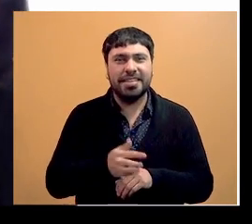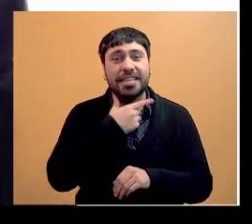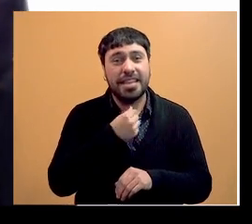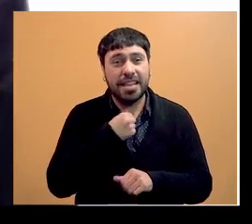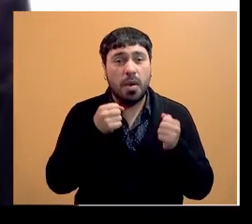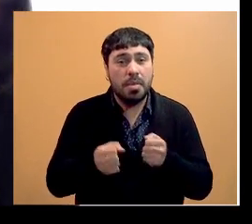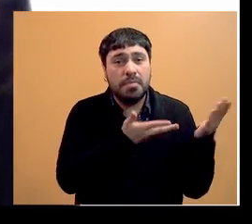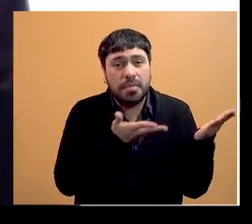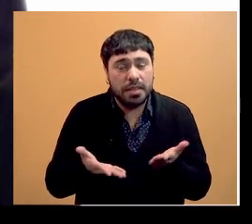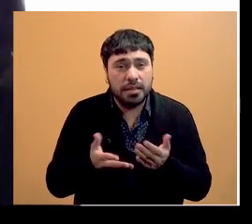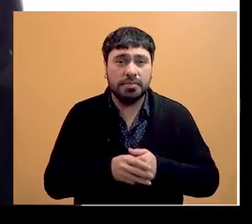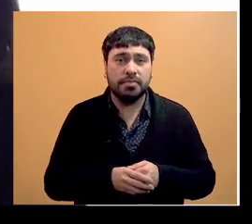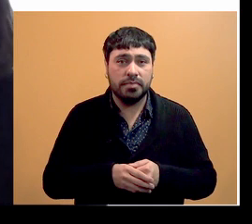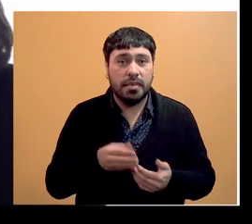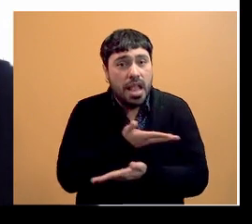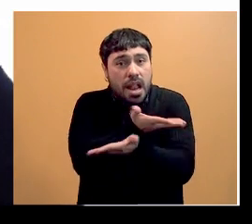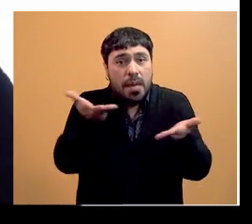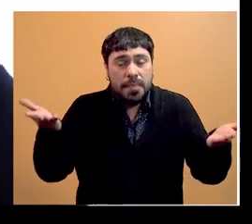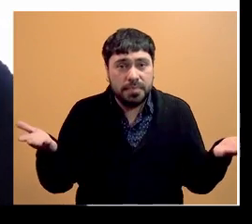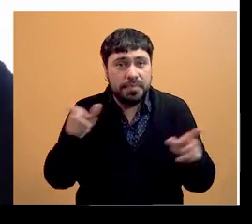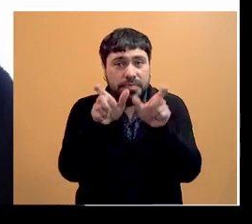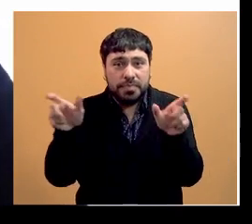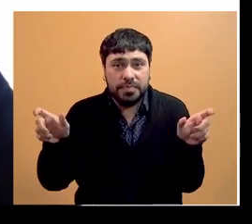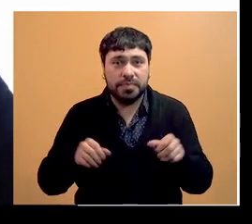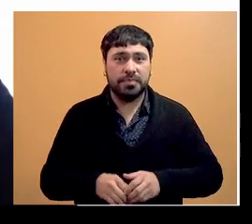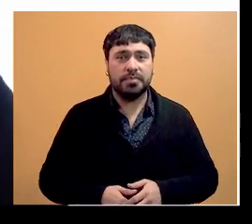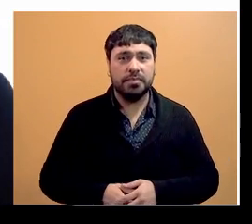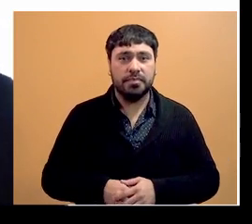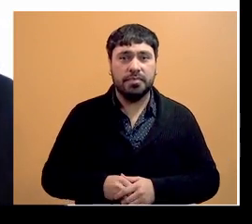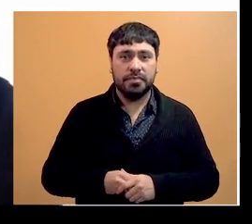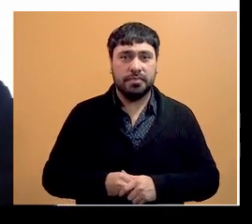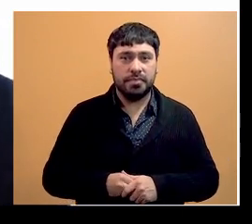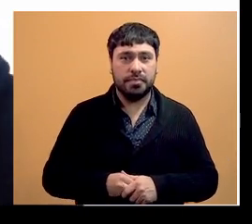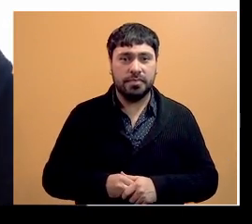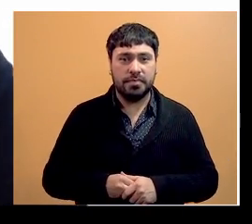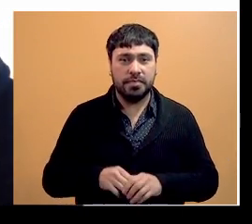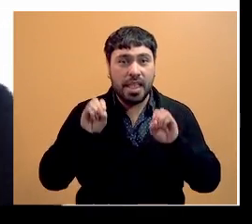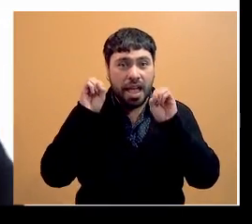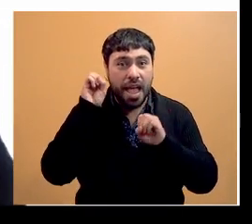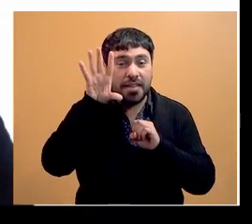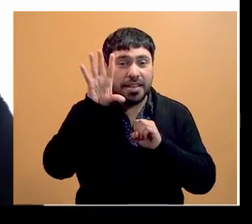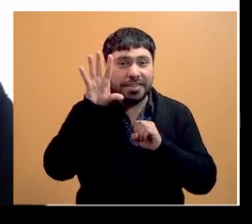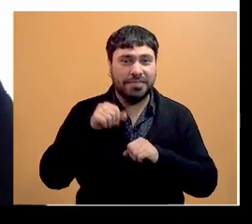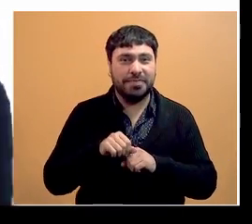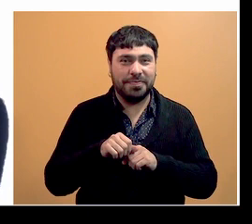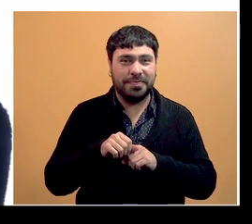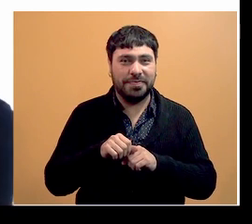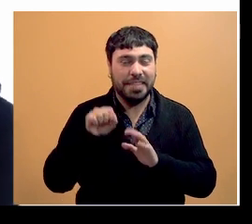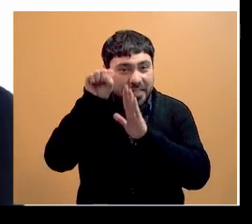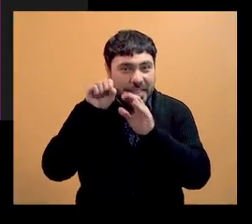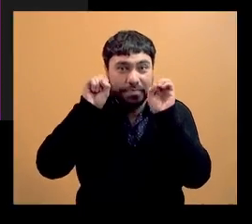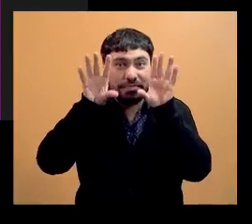invitar también al público a abrir sus micrófonos y sus videos para